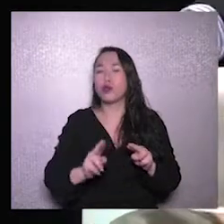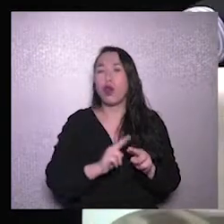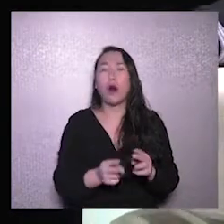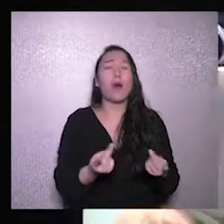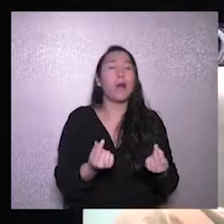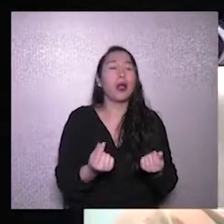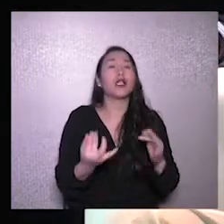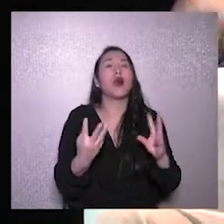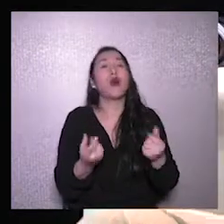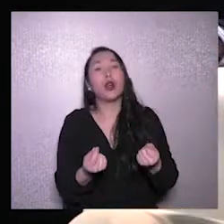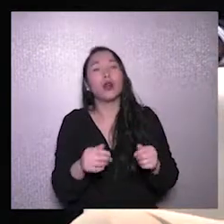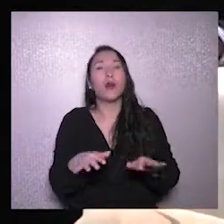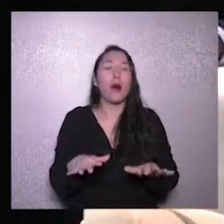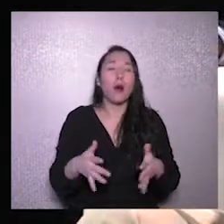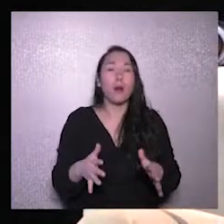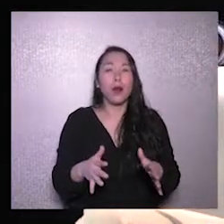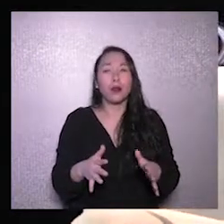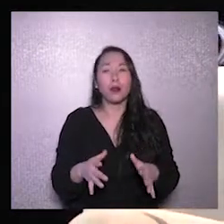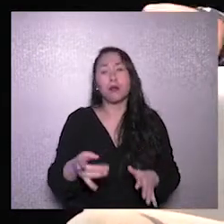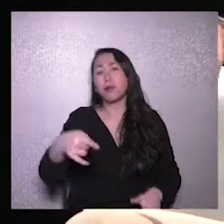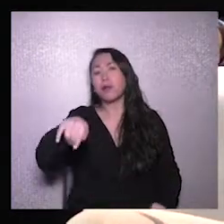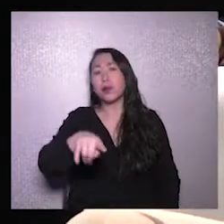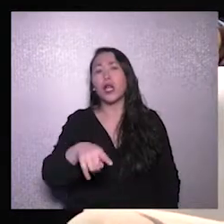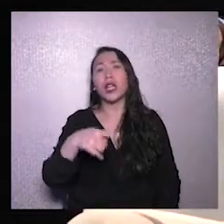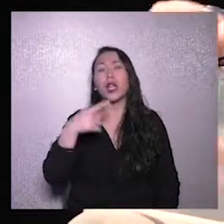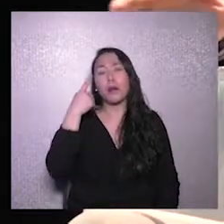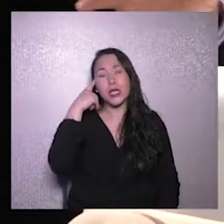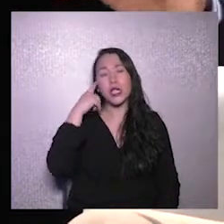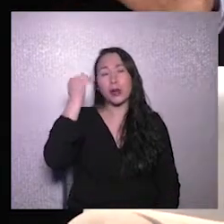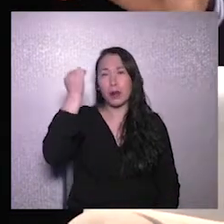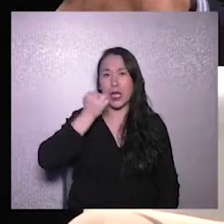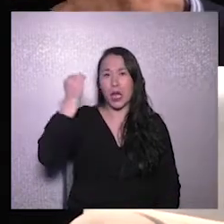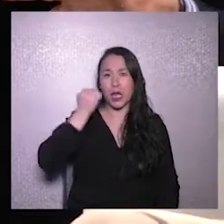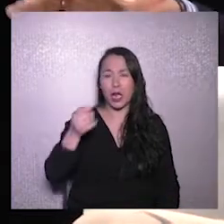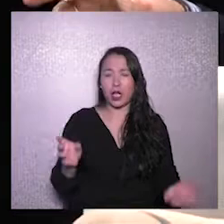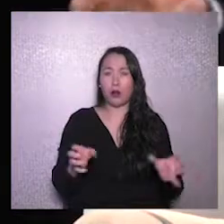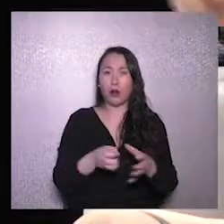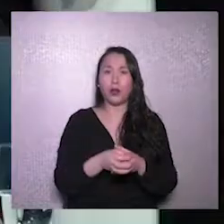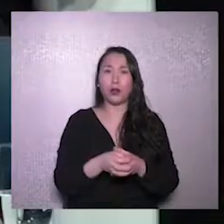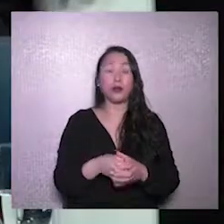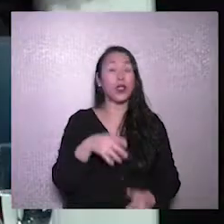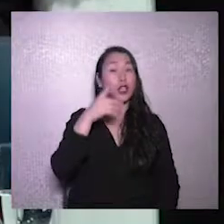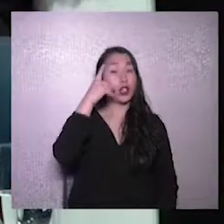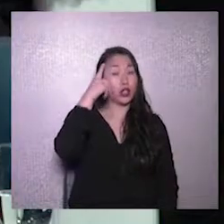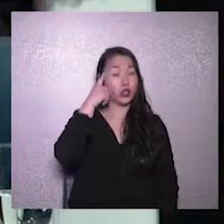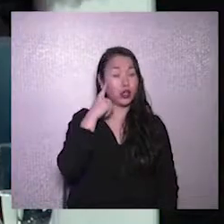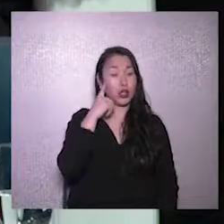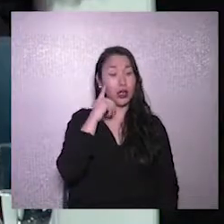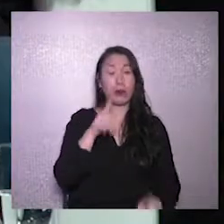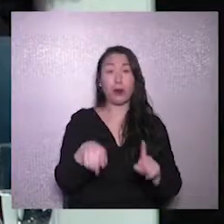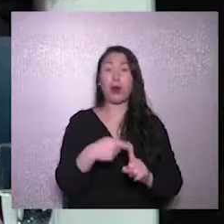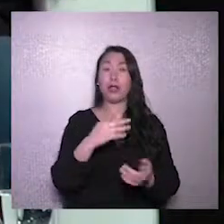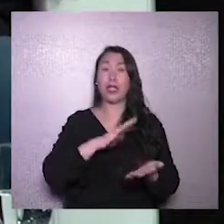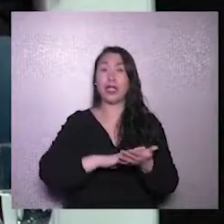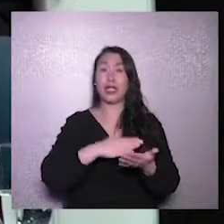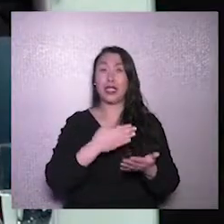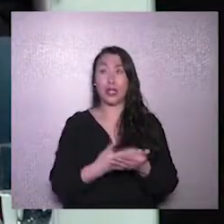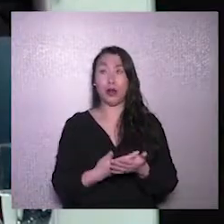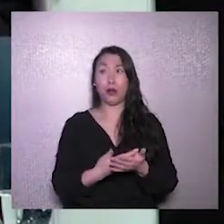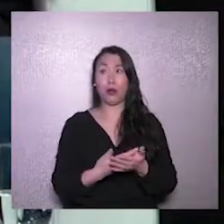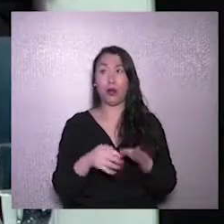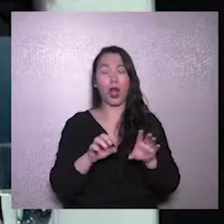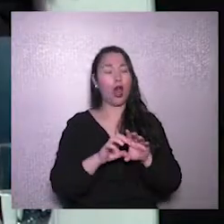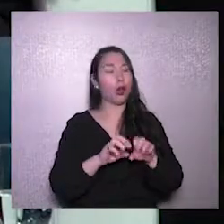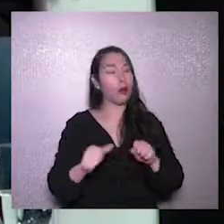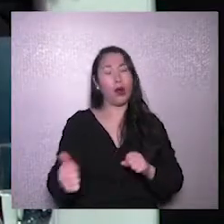podrían estar involucrados en lo que manejan en el comando de Sebastián Piñera? Yo creo que el diagnóstico en salud es compartido prácticamente por todas